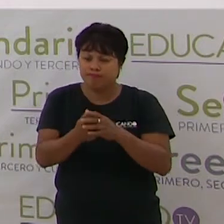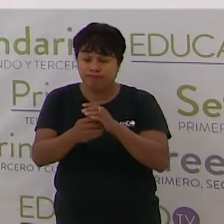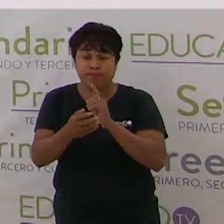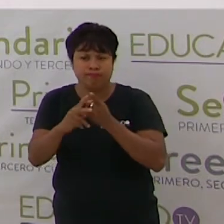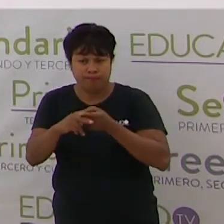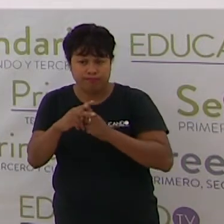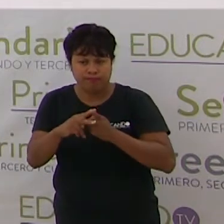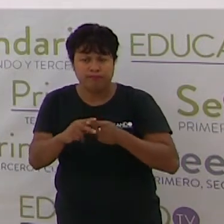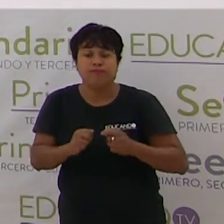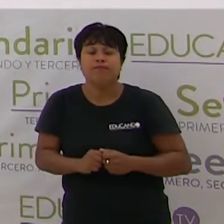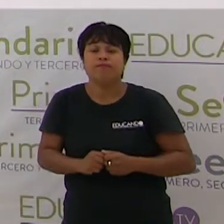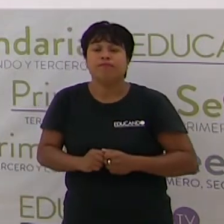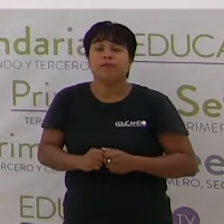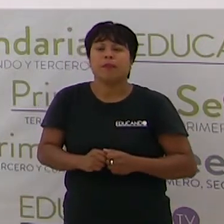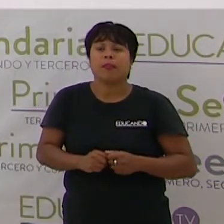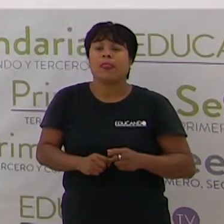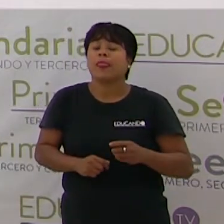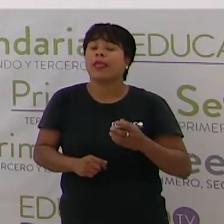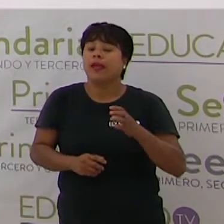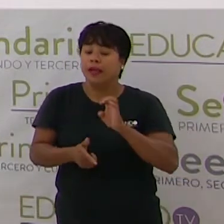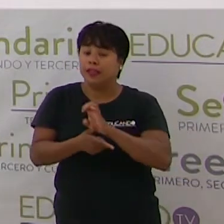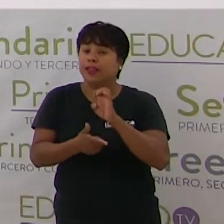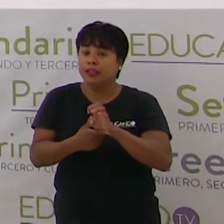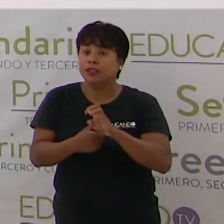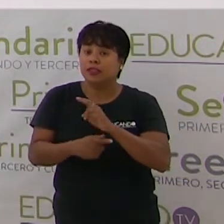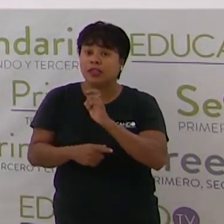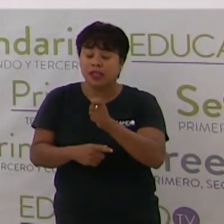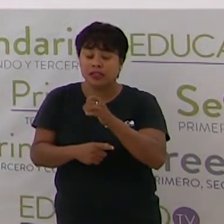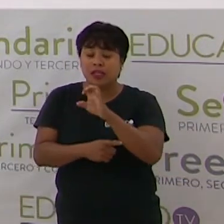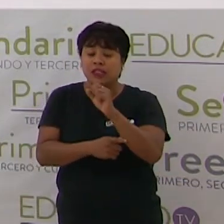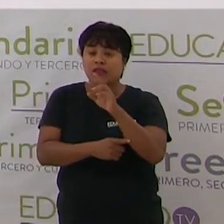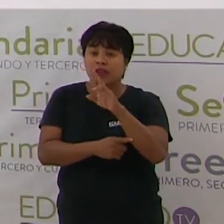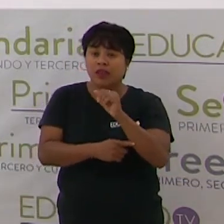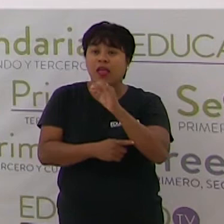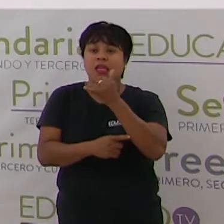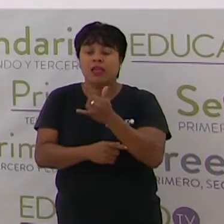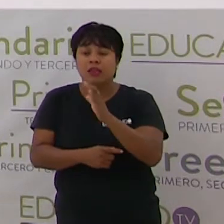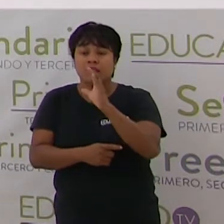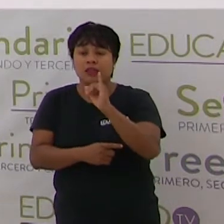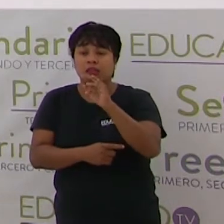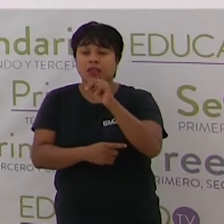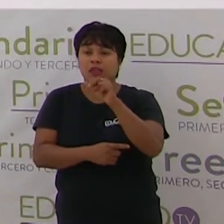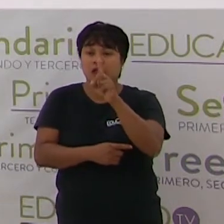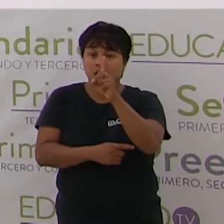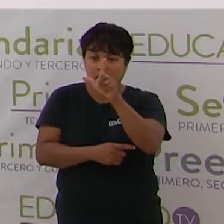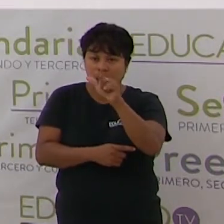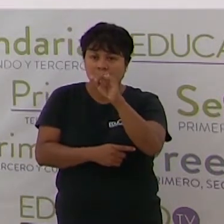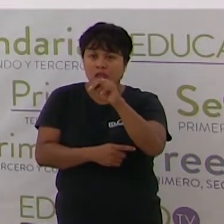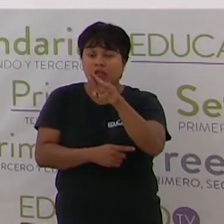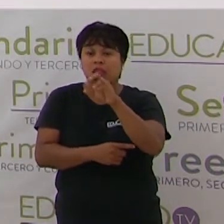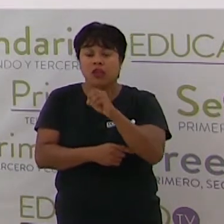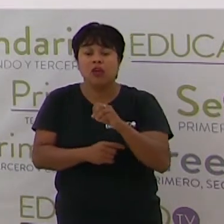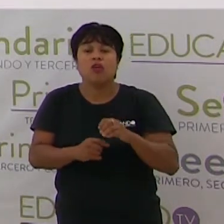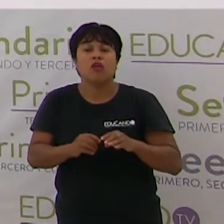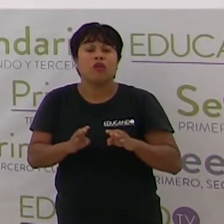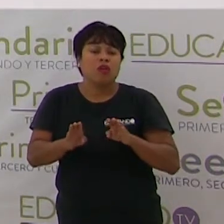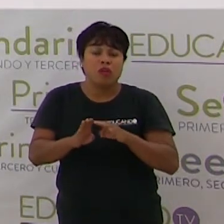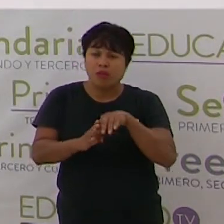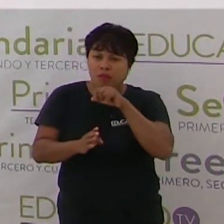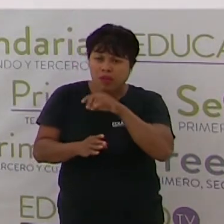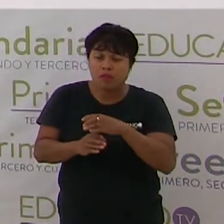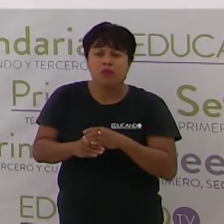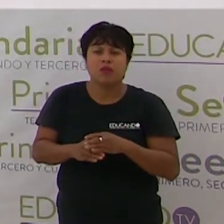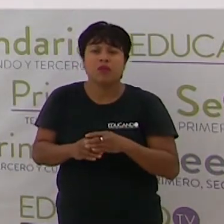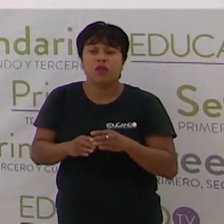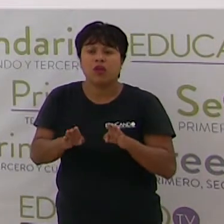poquito de ello. Teníamos entonces una esfera y un cilindro que tienen las mismas, algunas dimensiones, las mismas dimensiones como